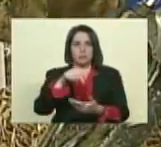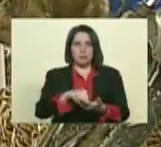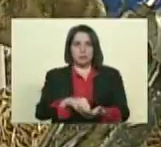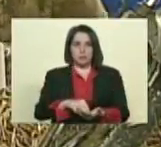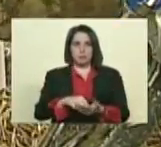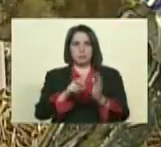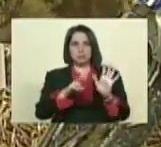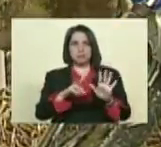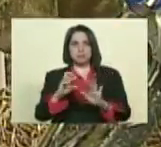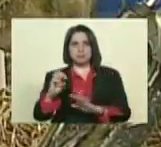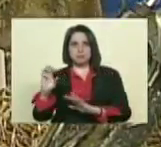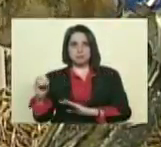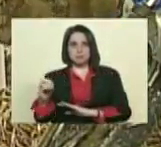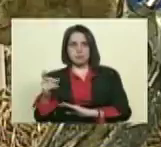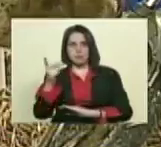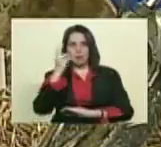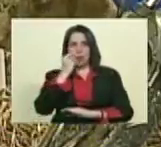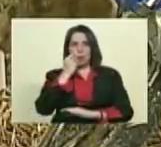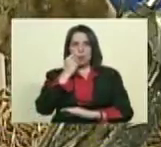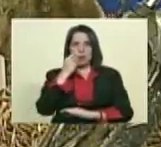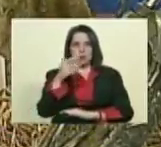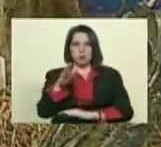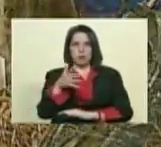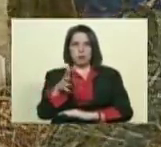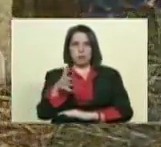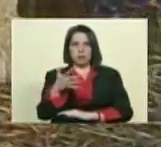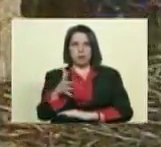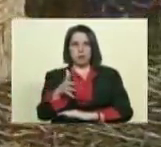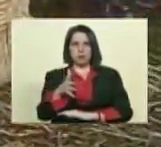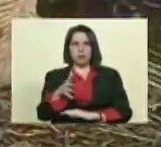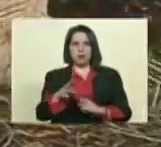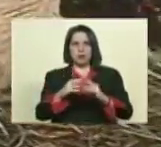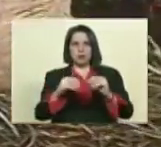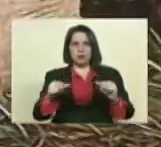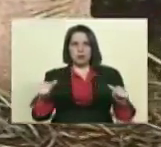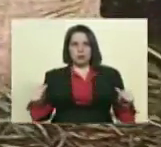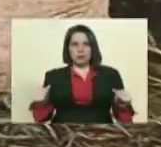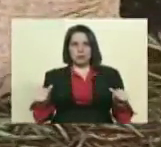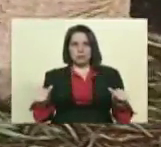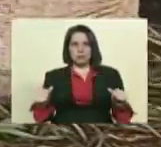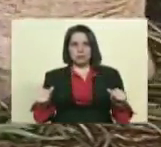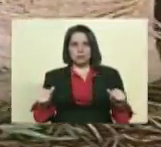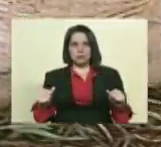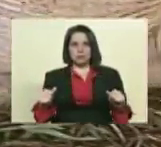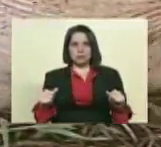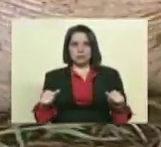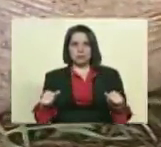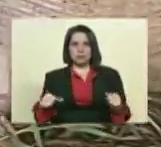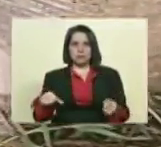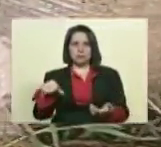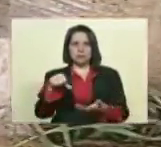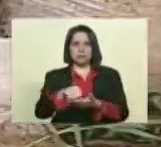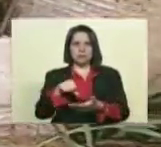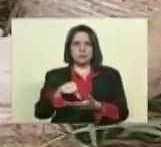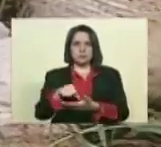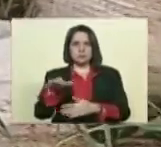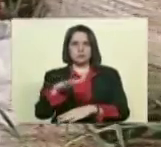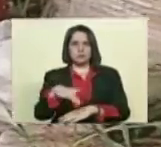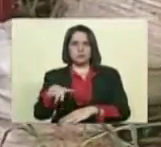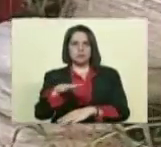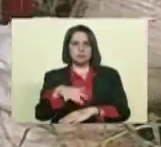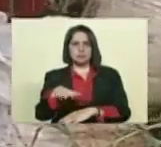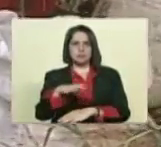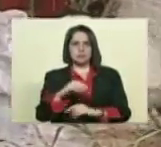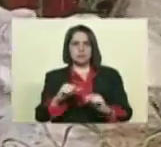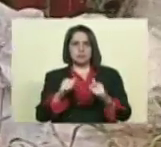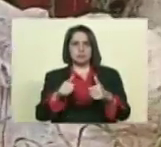1.700 hombres aproximadamente en los territorios de Casigua al Cubo y Santa Bárbara del Zulia. Esos